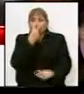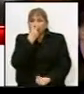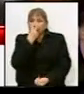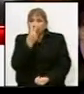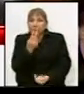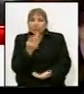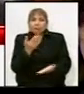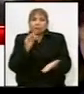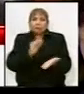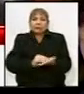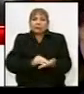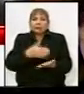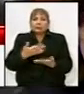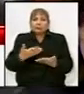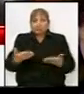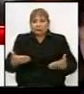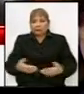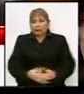agenda mayor